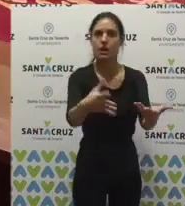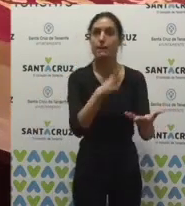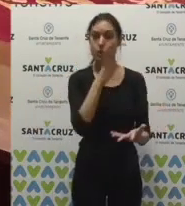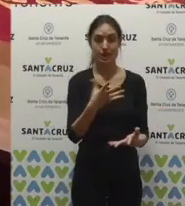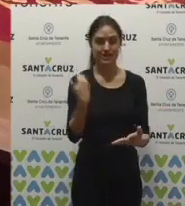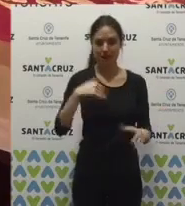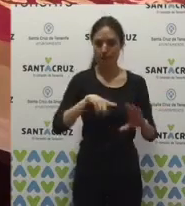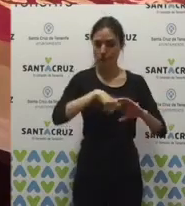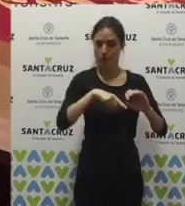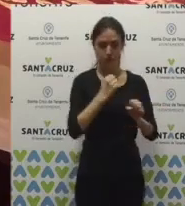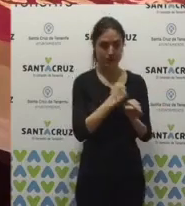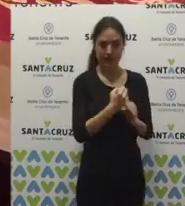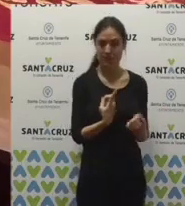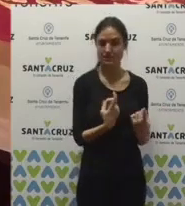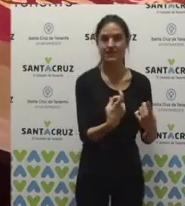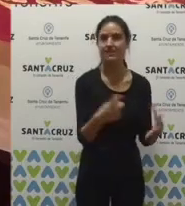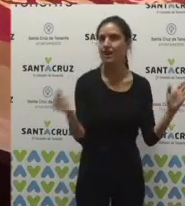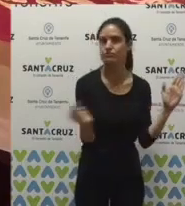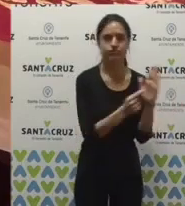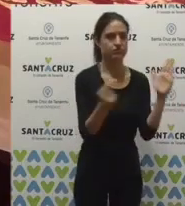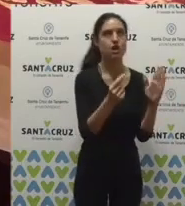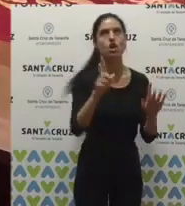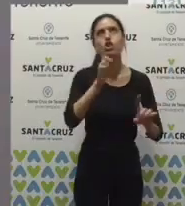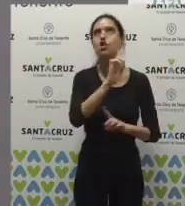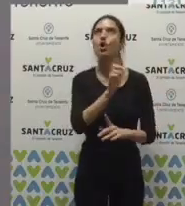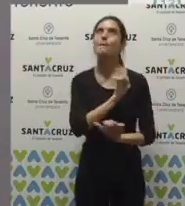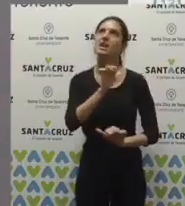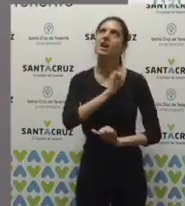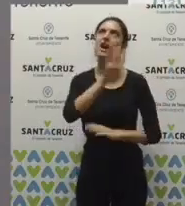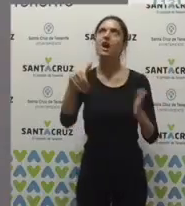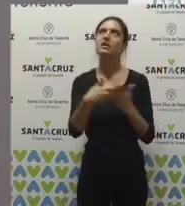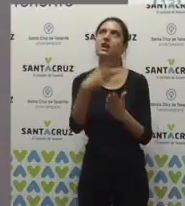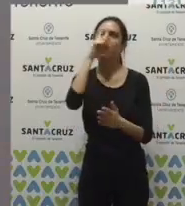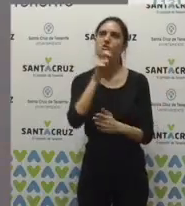trabajo y no esperar al año 2023 2024